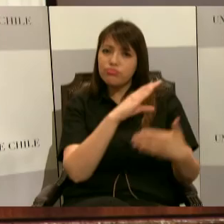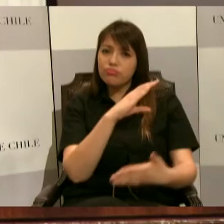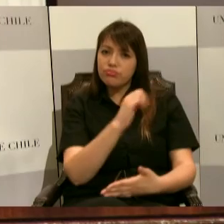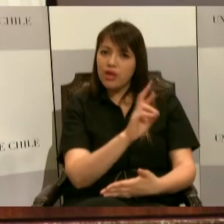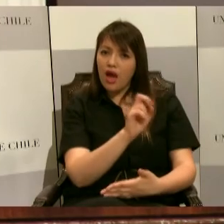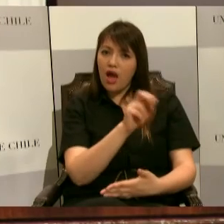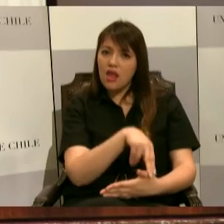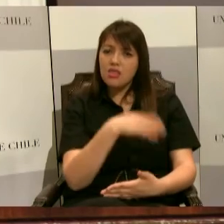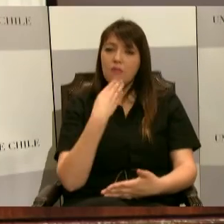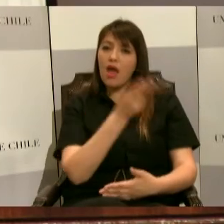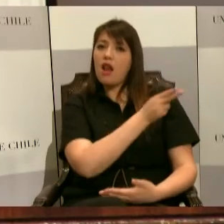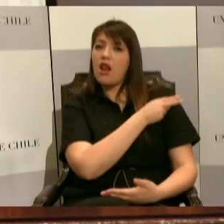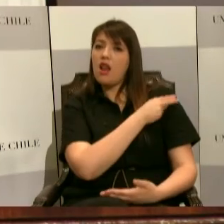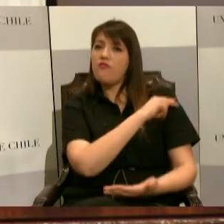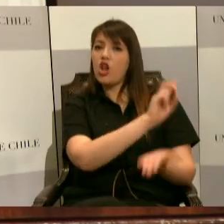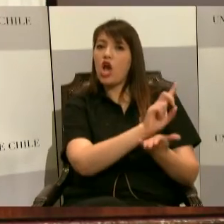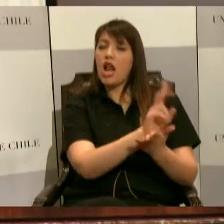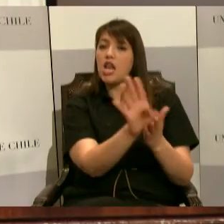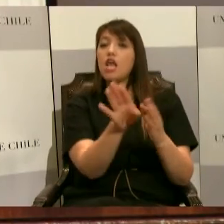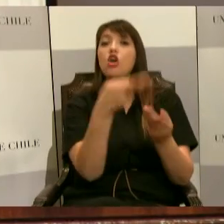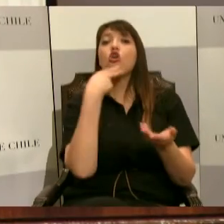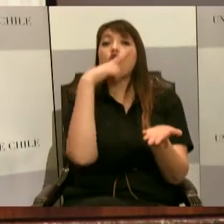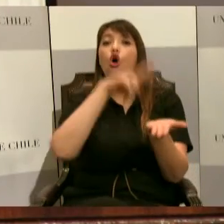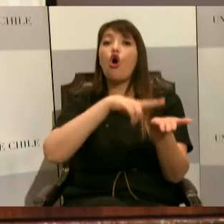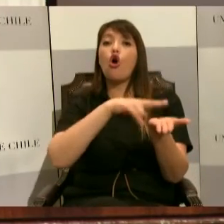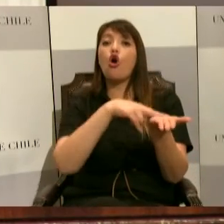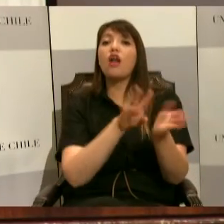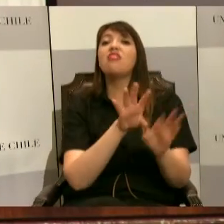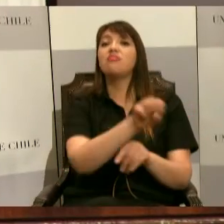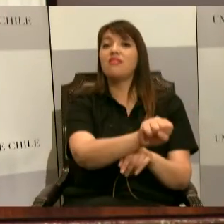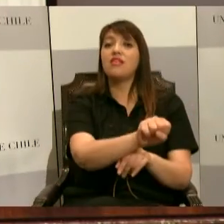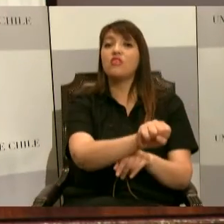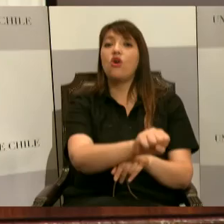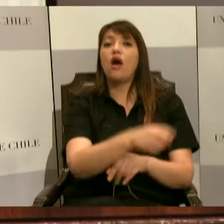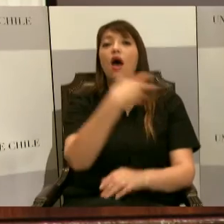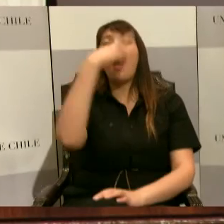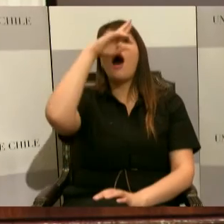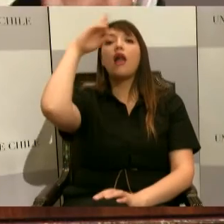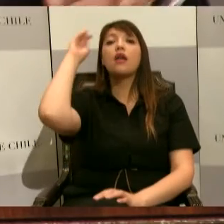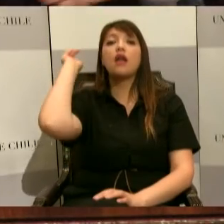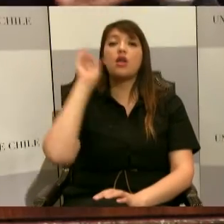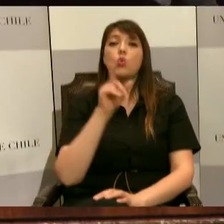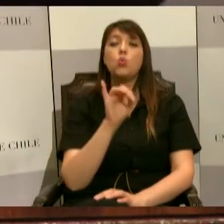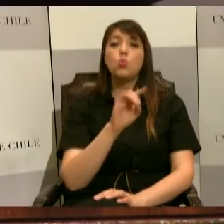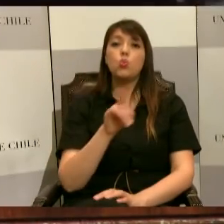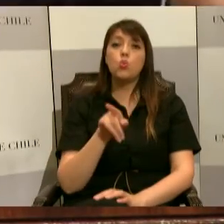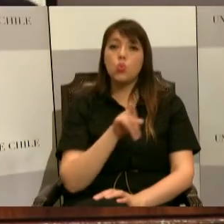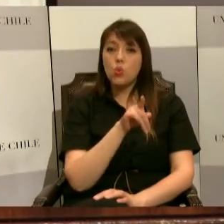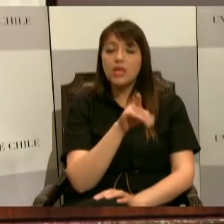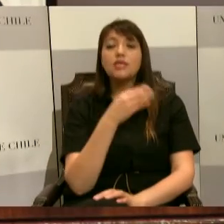el jefe de la oficina local de correos ha detenido al rey Luis XVI, que ya cerca de la